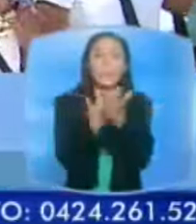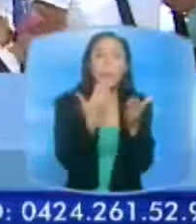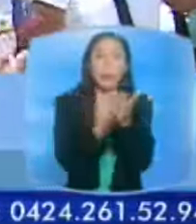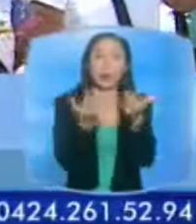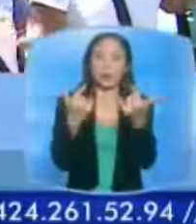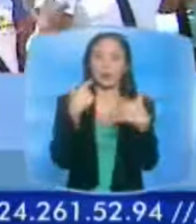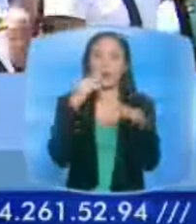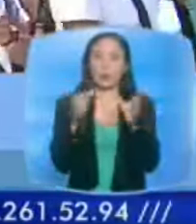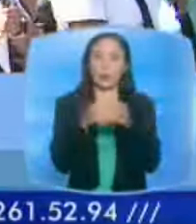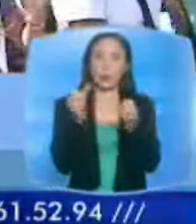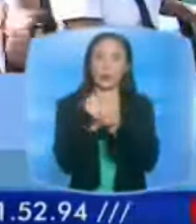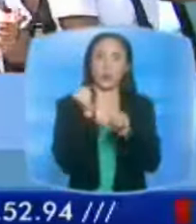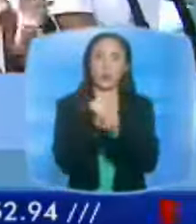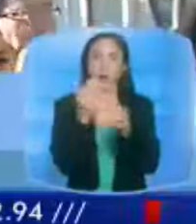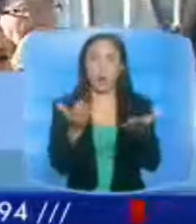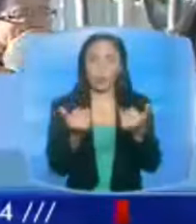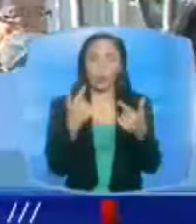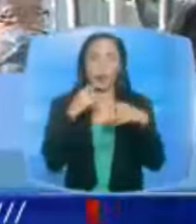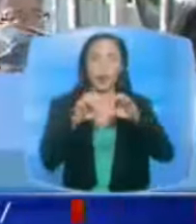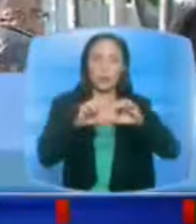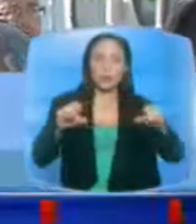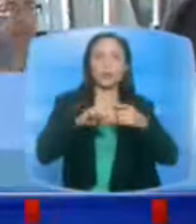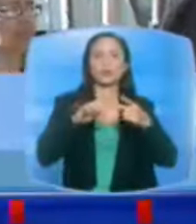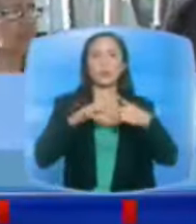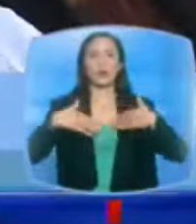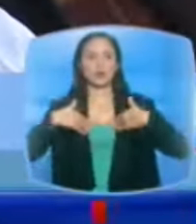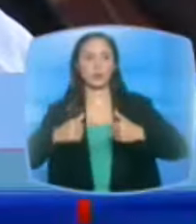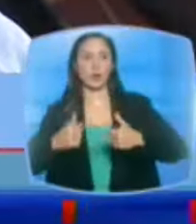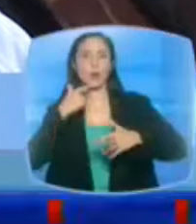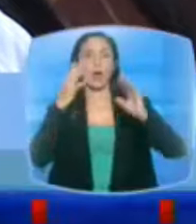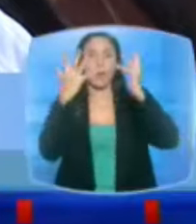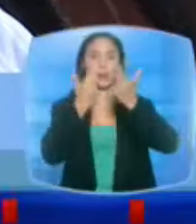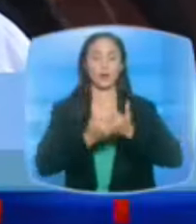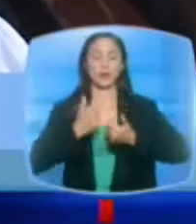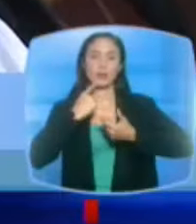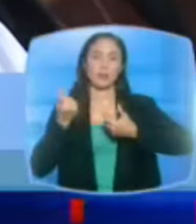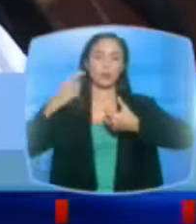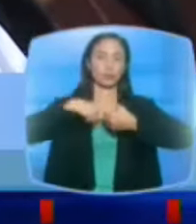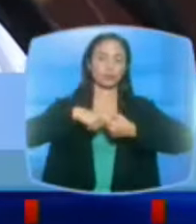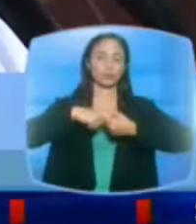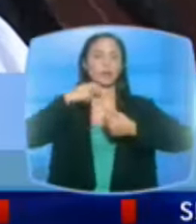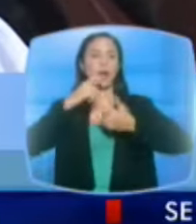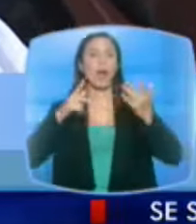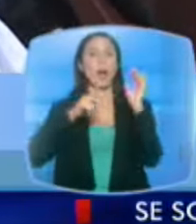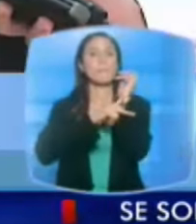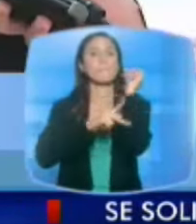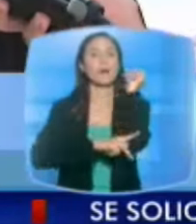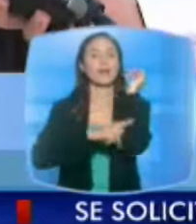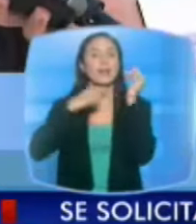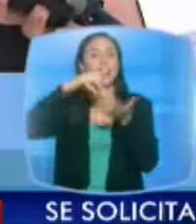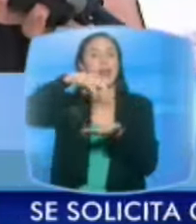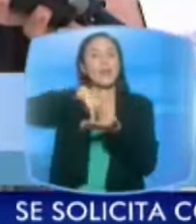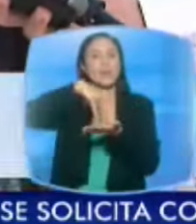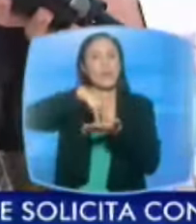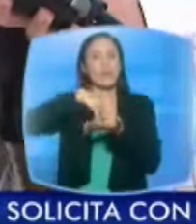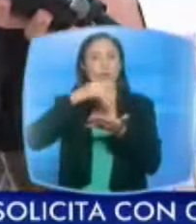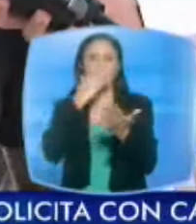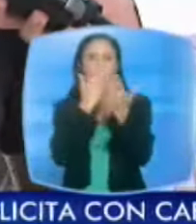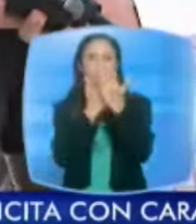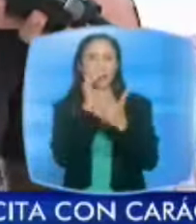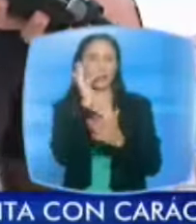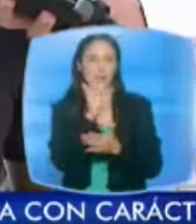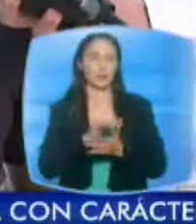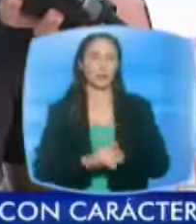de trabajadores del sector educación, salud y personal administrativo que se concentraron en Parque Carabobo. Le pedimos al